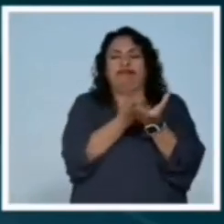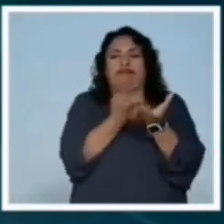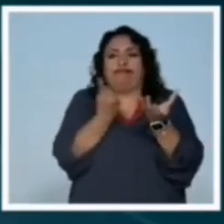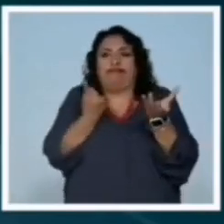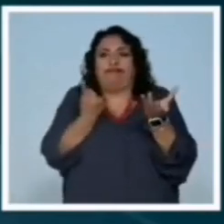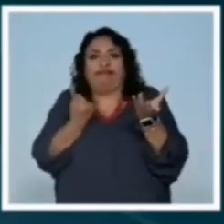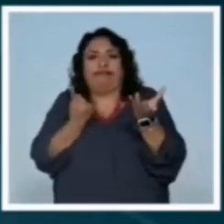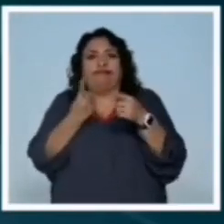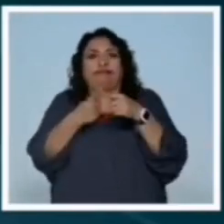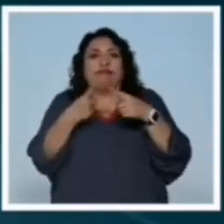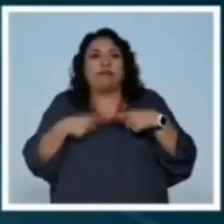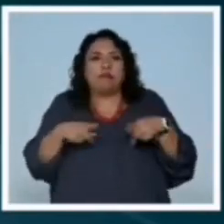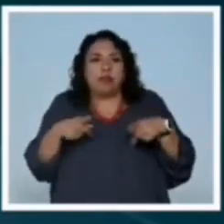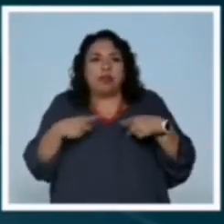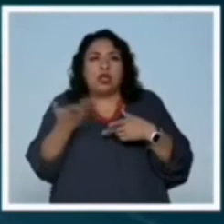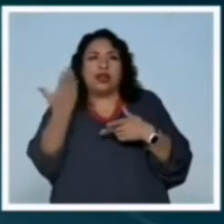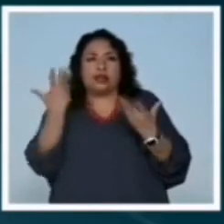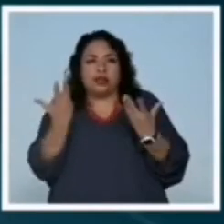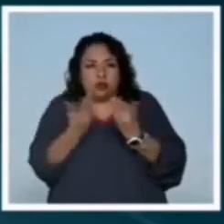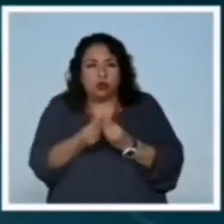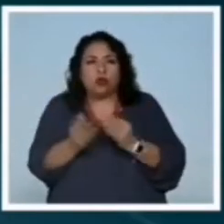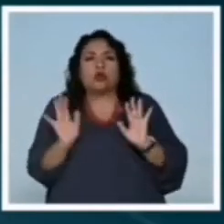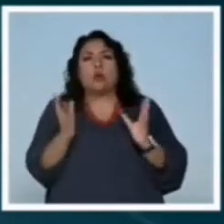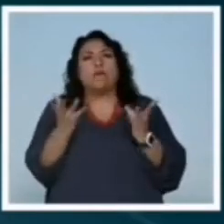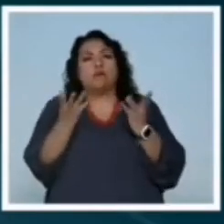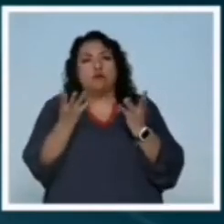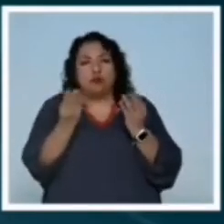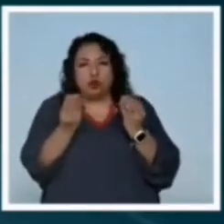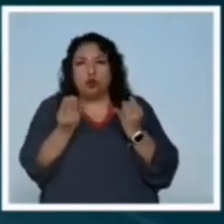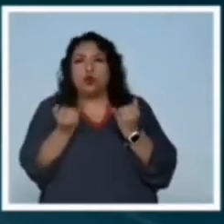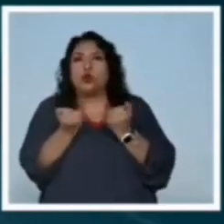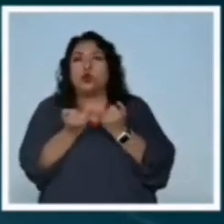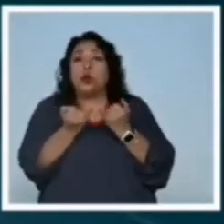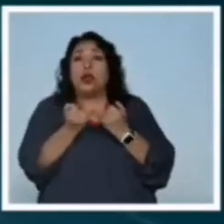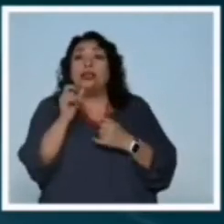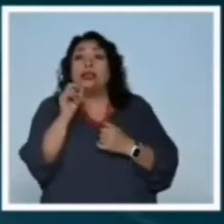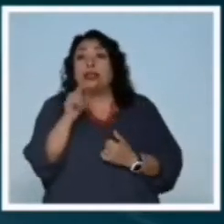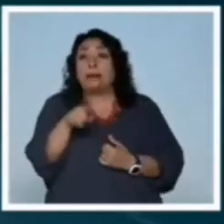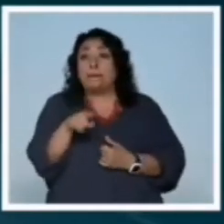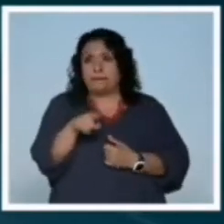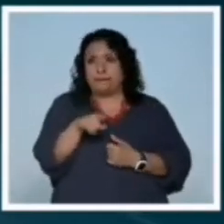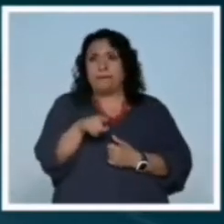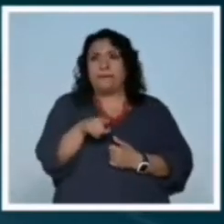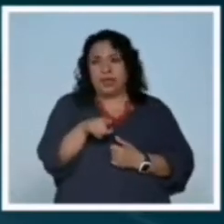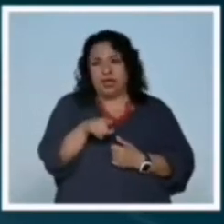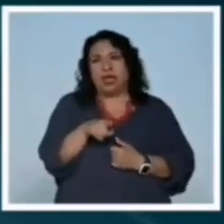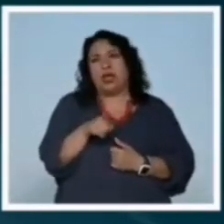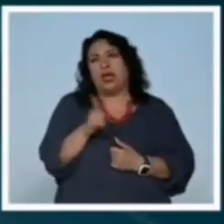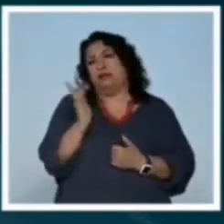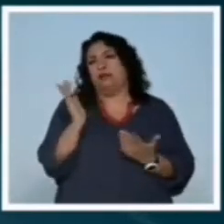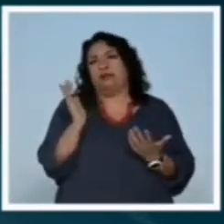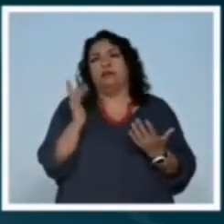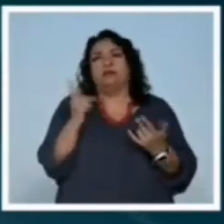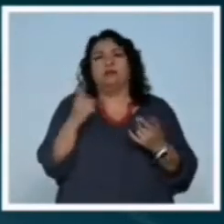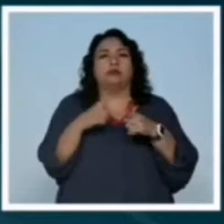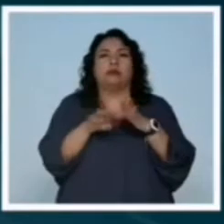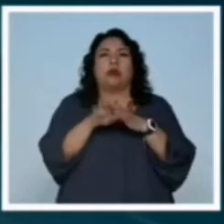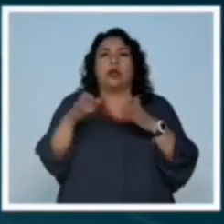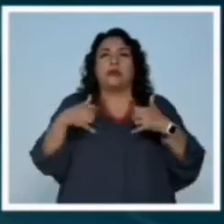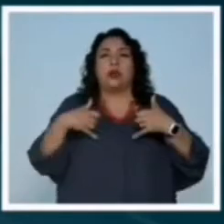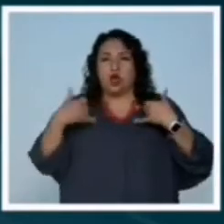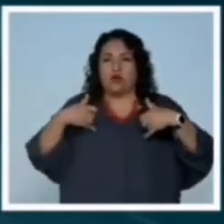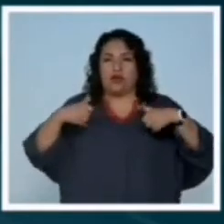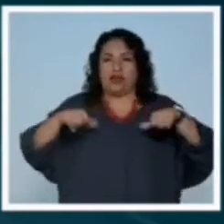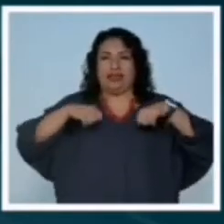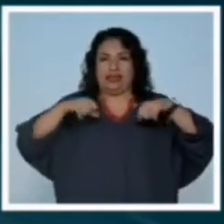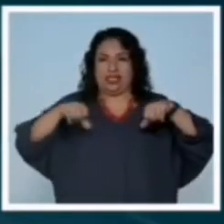personas que eran cercanas a mí y en muchos casos que también ahí hablando de los jóvenes y adolescentes